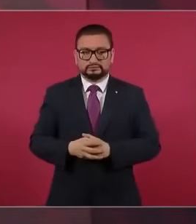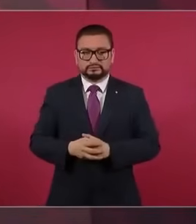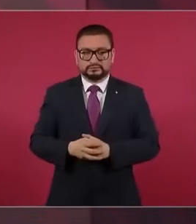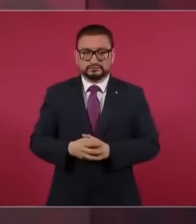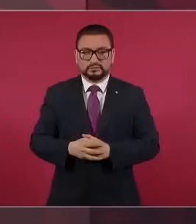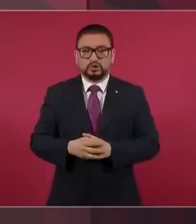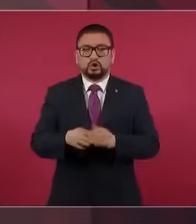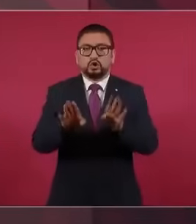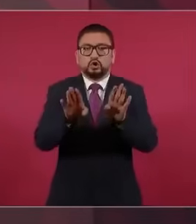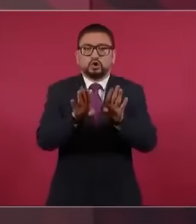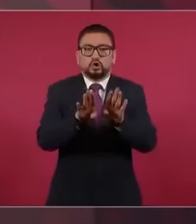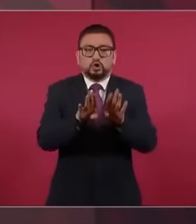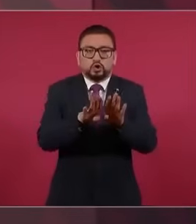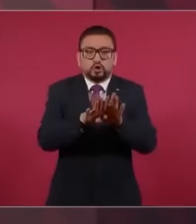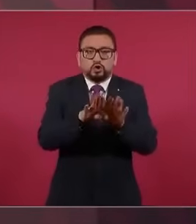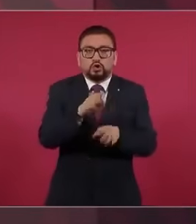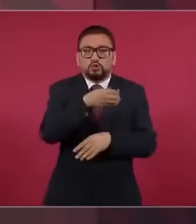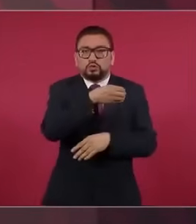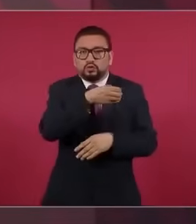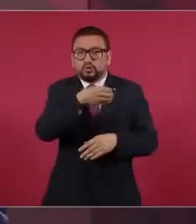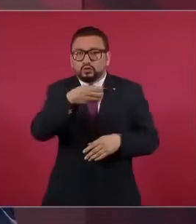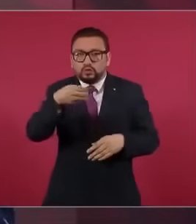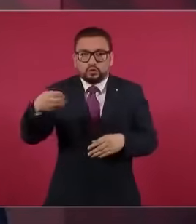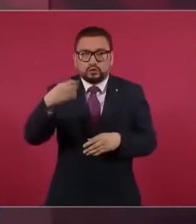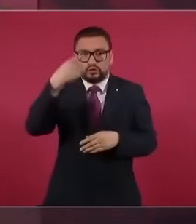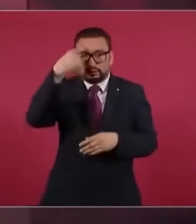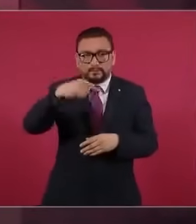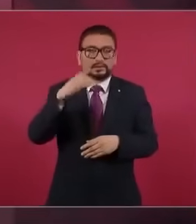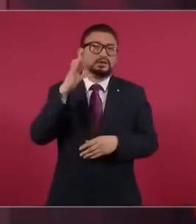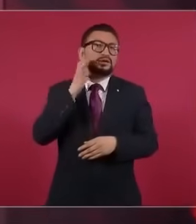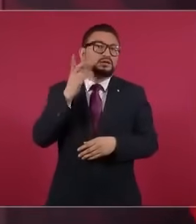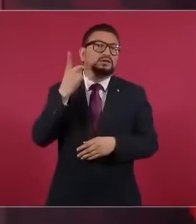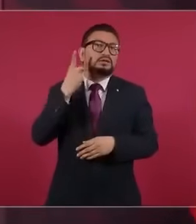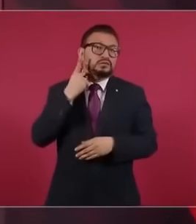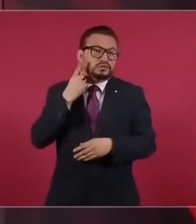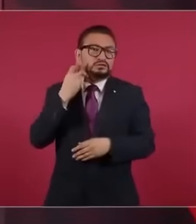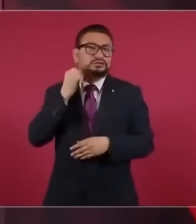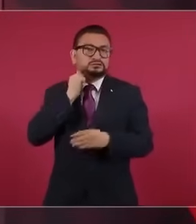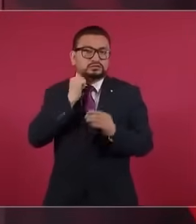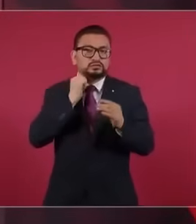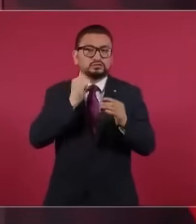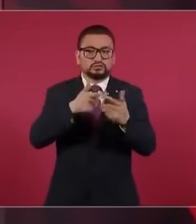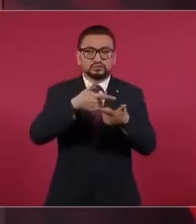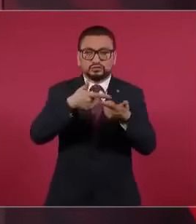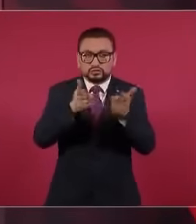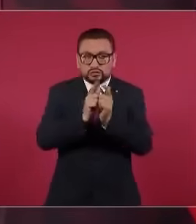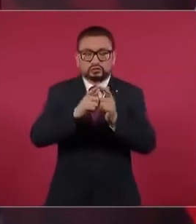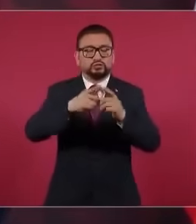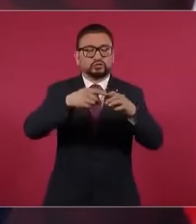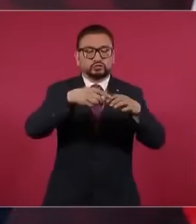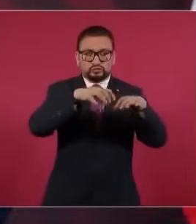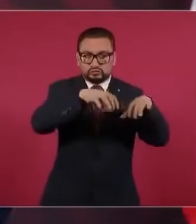de cómo tiene que llevarse a cabo el reparto de los famosos plurinominales?